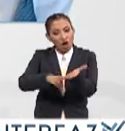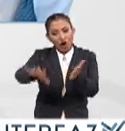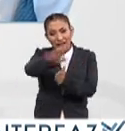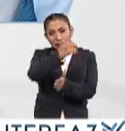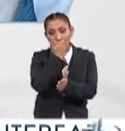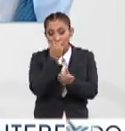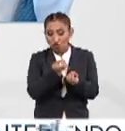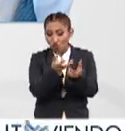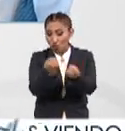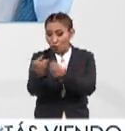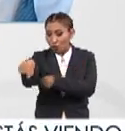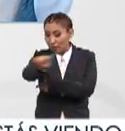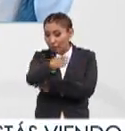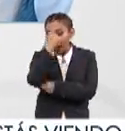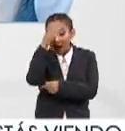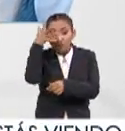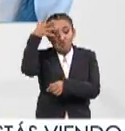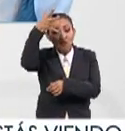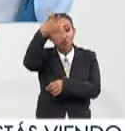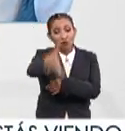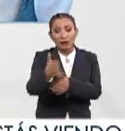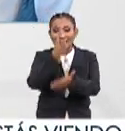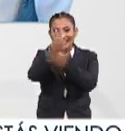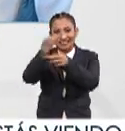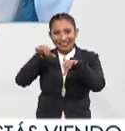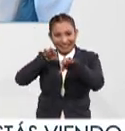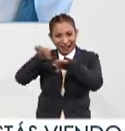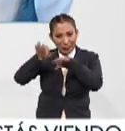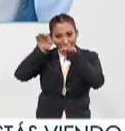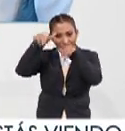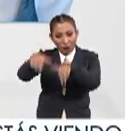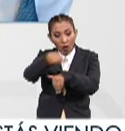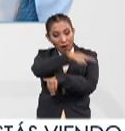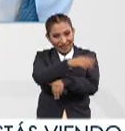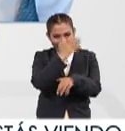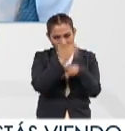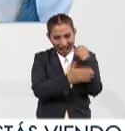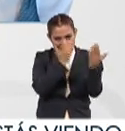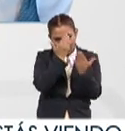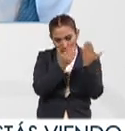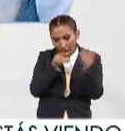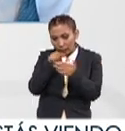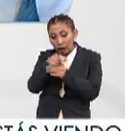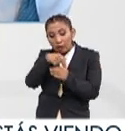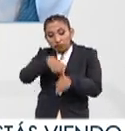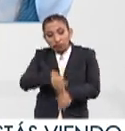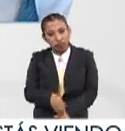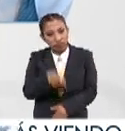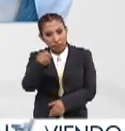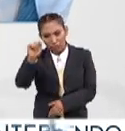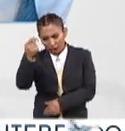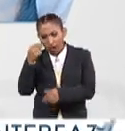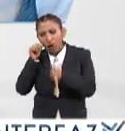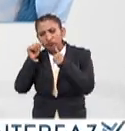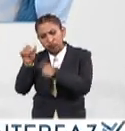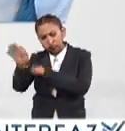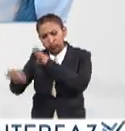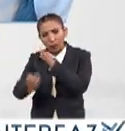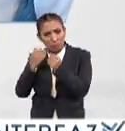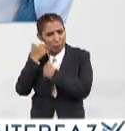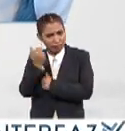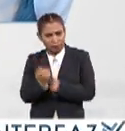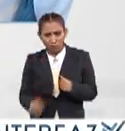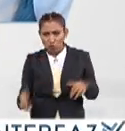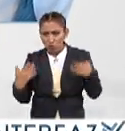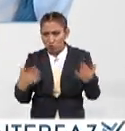los estudiantes, para que cuando lleguen al campo laboral, los egresados cumplan no solamente la parte técnica, que son muy